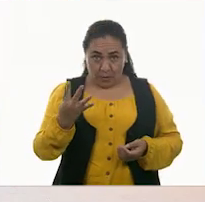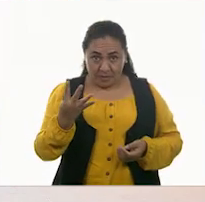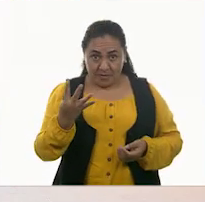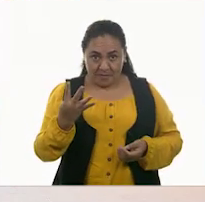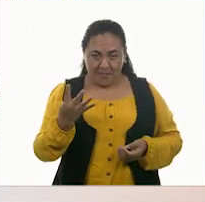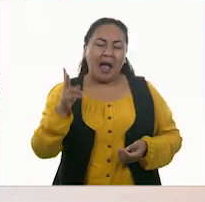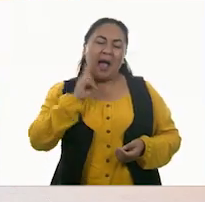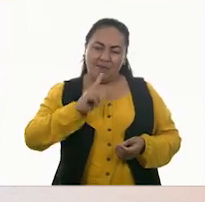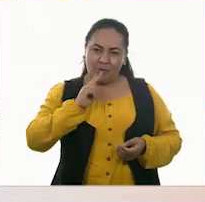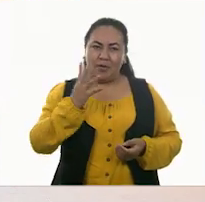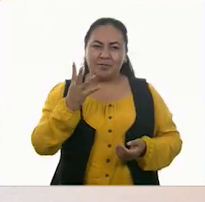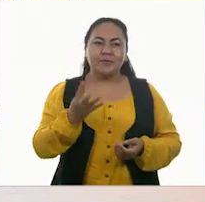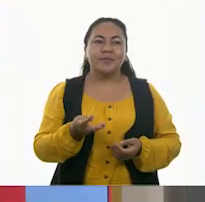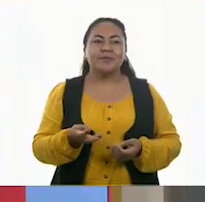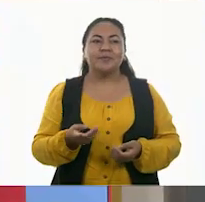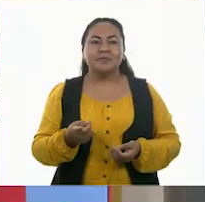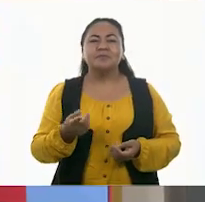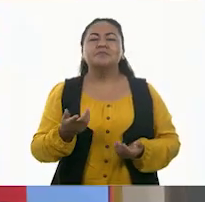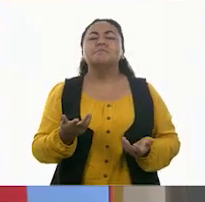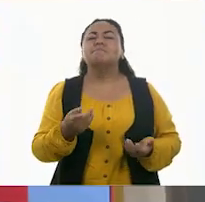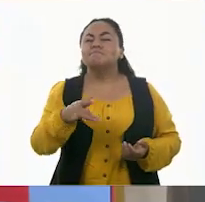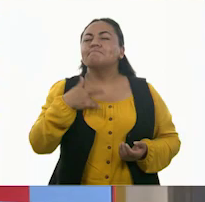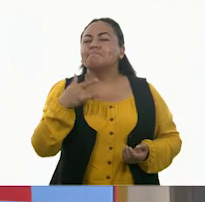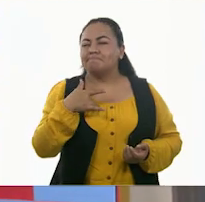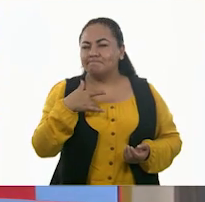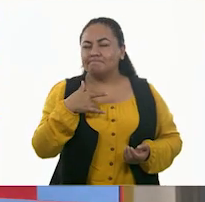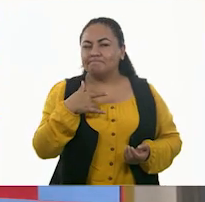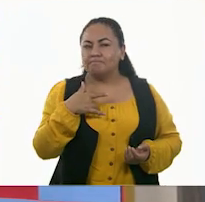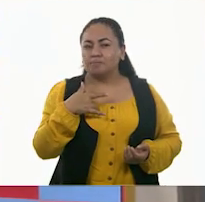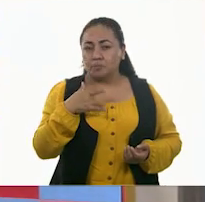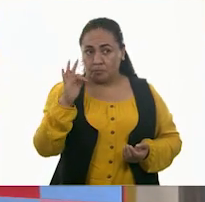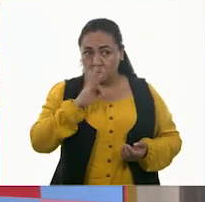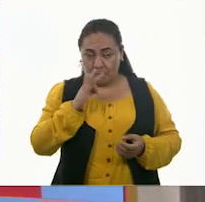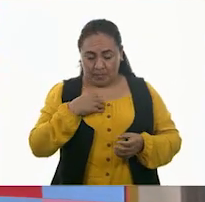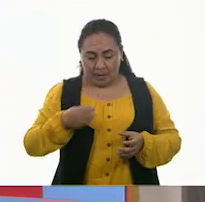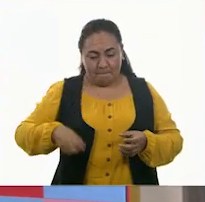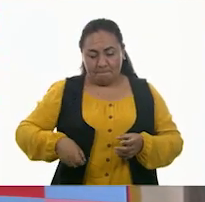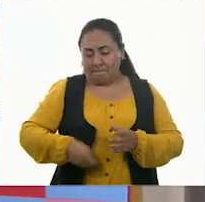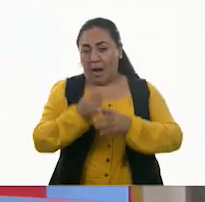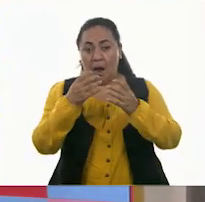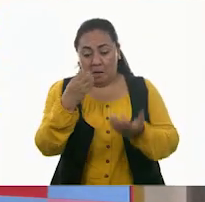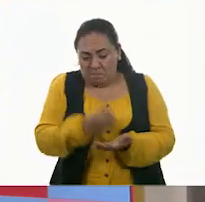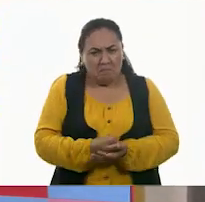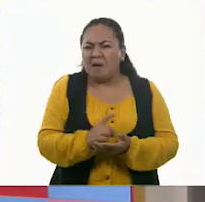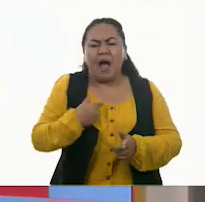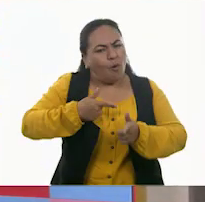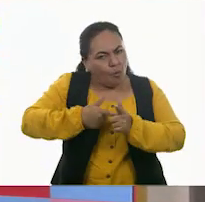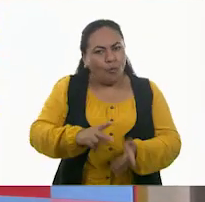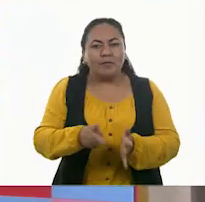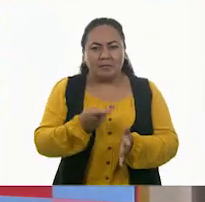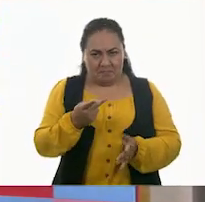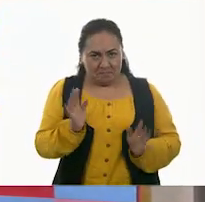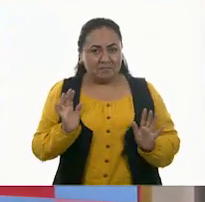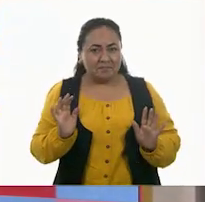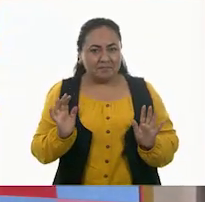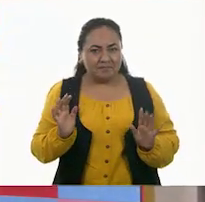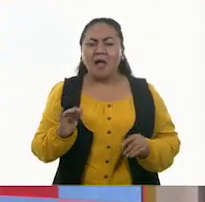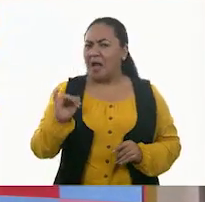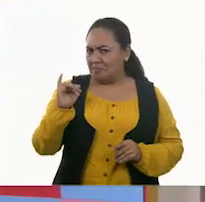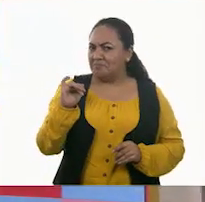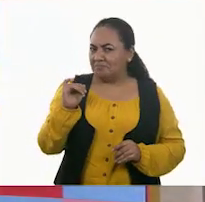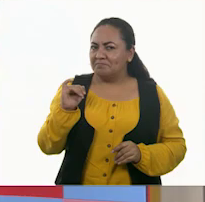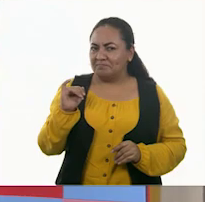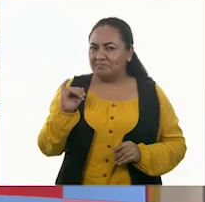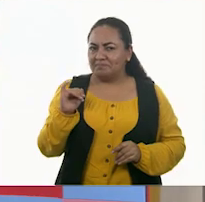4. Venga, suavecito. ¿Qué te parece? Pego y si lo cacho, no pasa nada. Y continúo. Me parece muy bien.